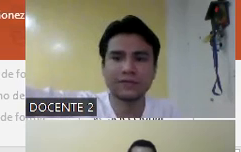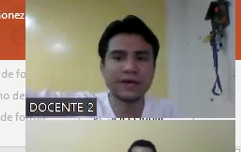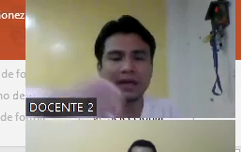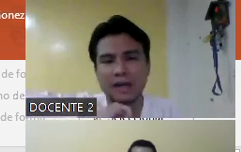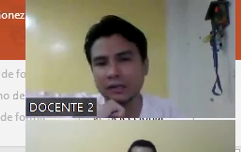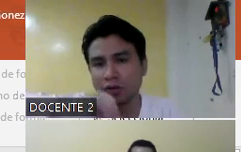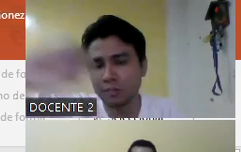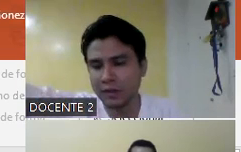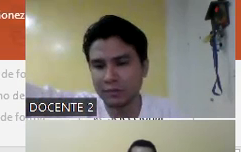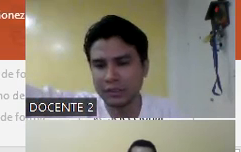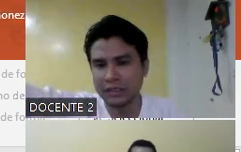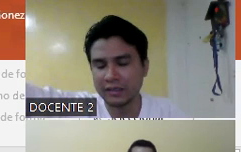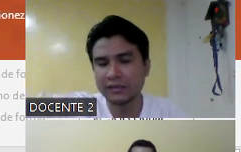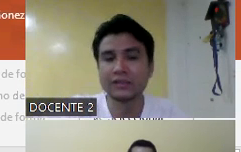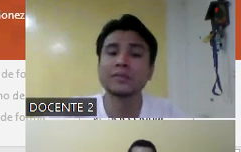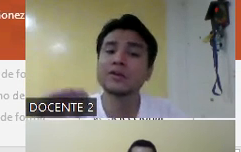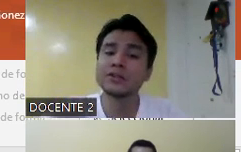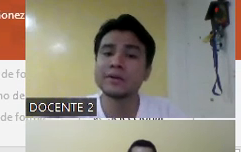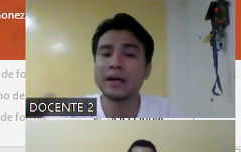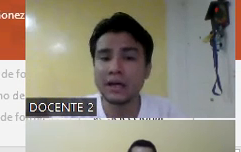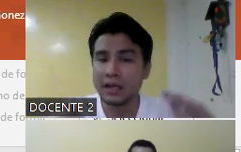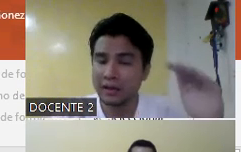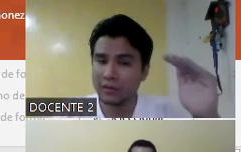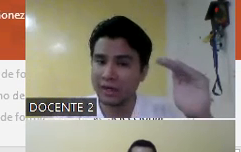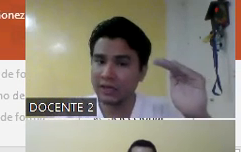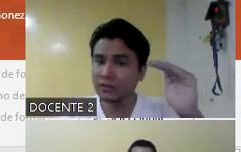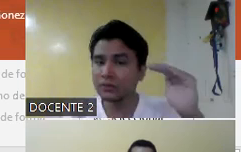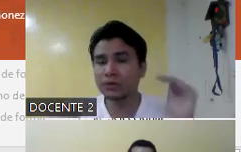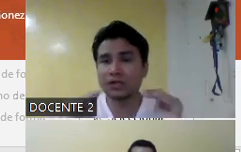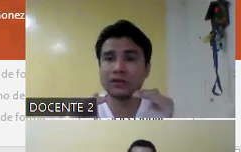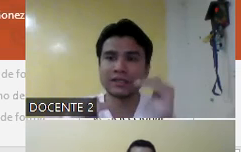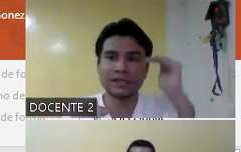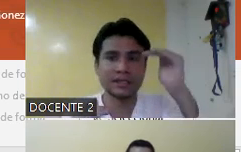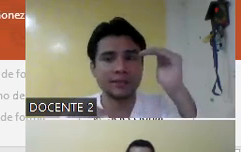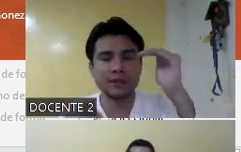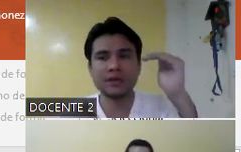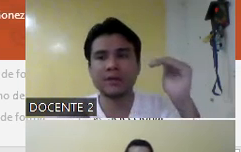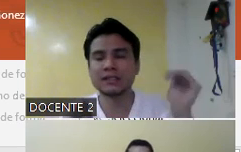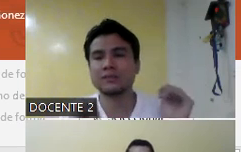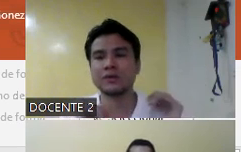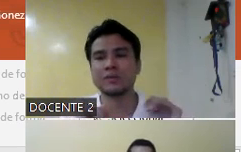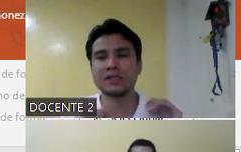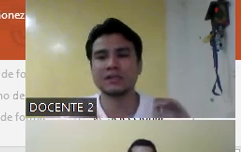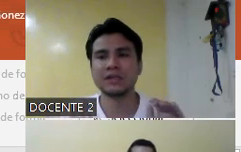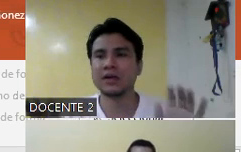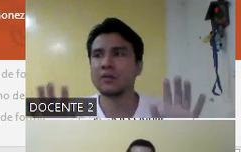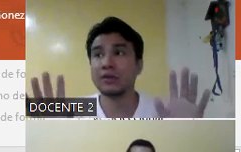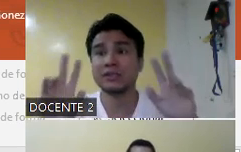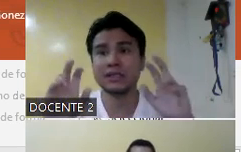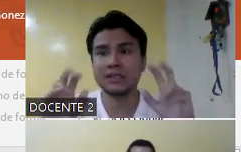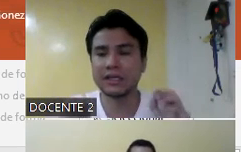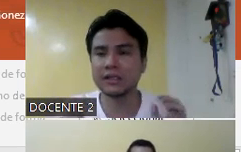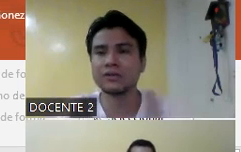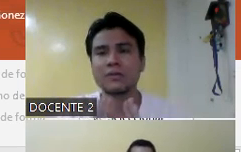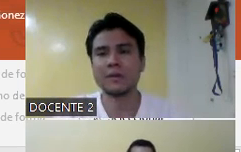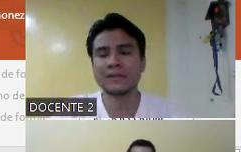sea, fue al tope como tal. Eso me conlleva el umbral absoluto, que yo ya sé que es el mínimo y el máximo, y mientras esté, como